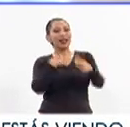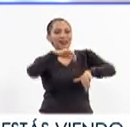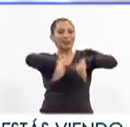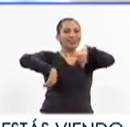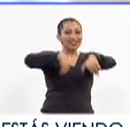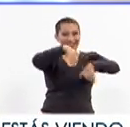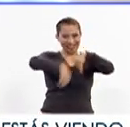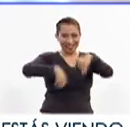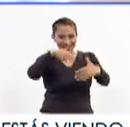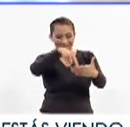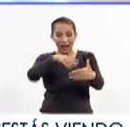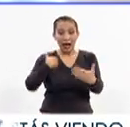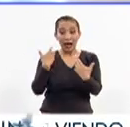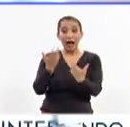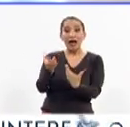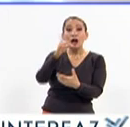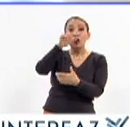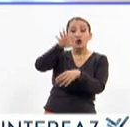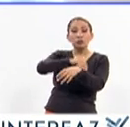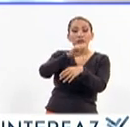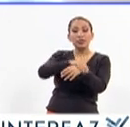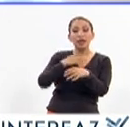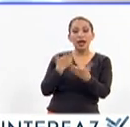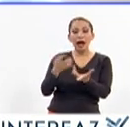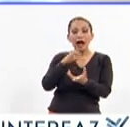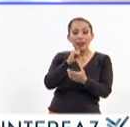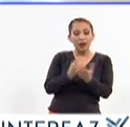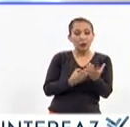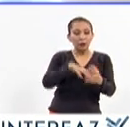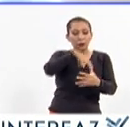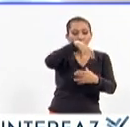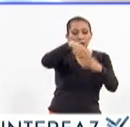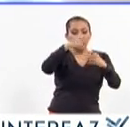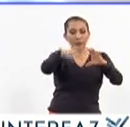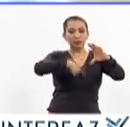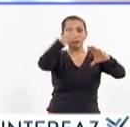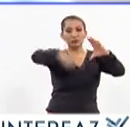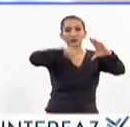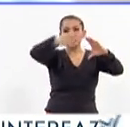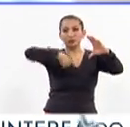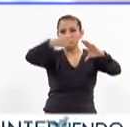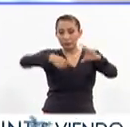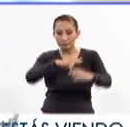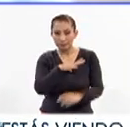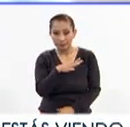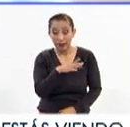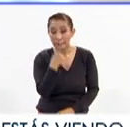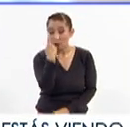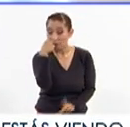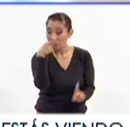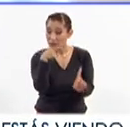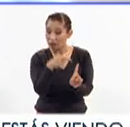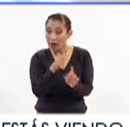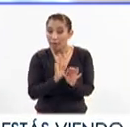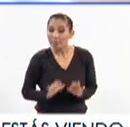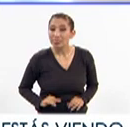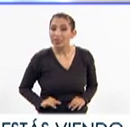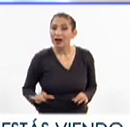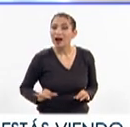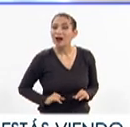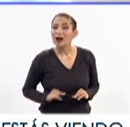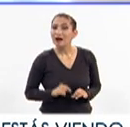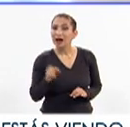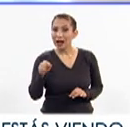puede generar electricidad porque se puede calentar un fluido, producir vapor y mover una turbina. Pero hay una parte muy interesante